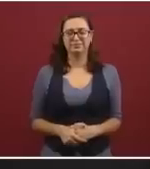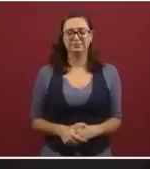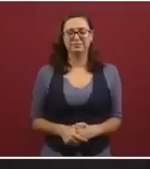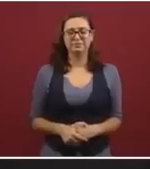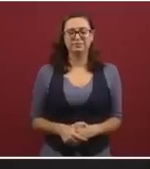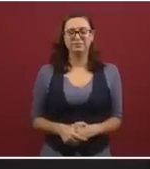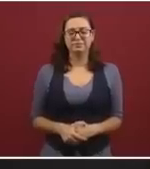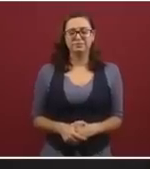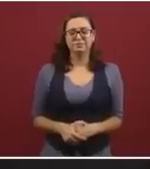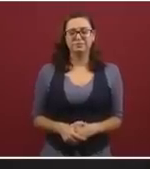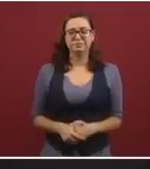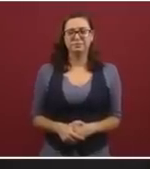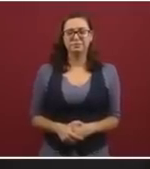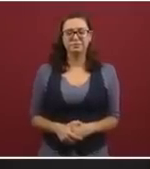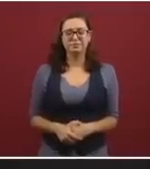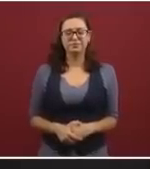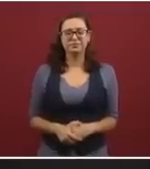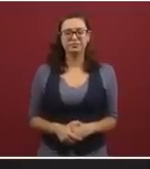me